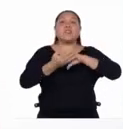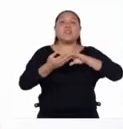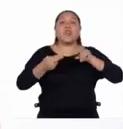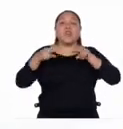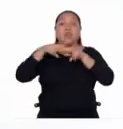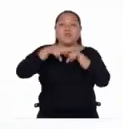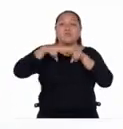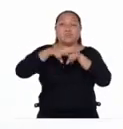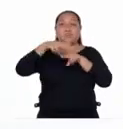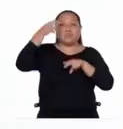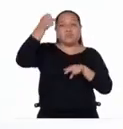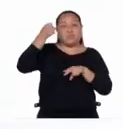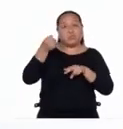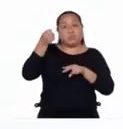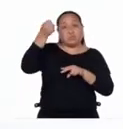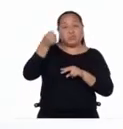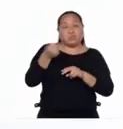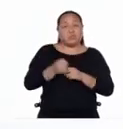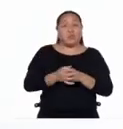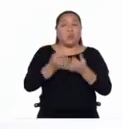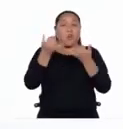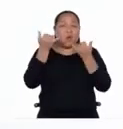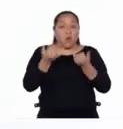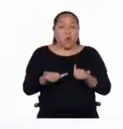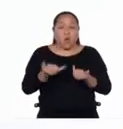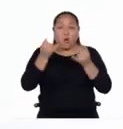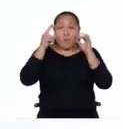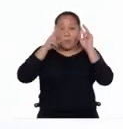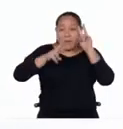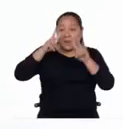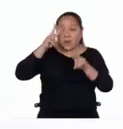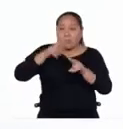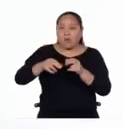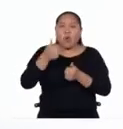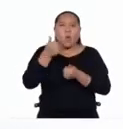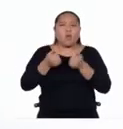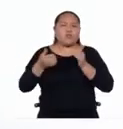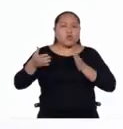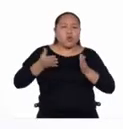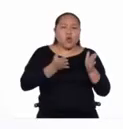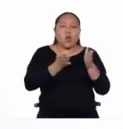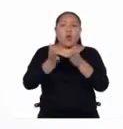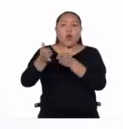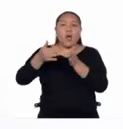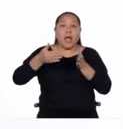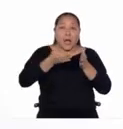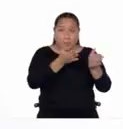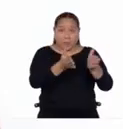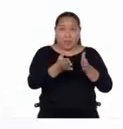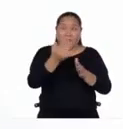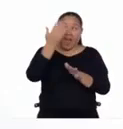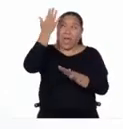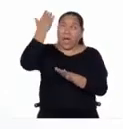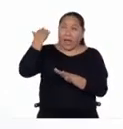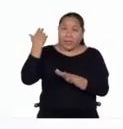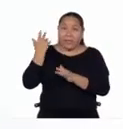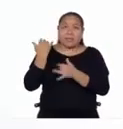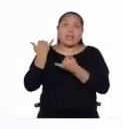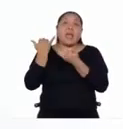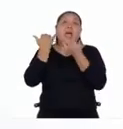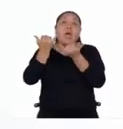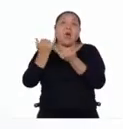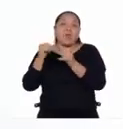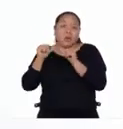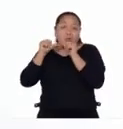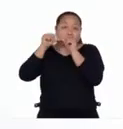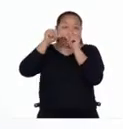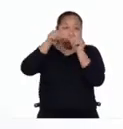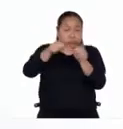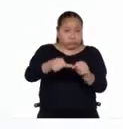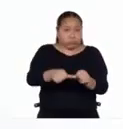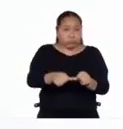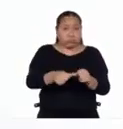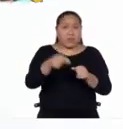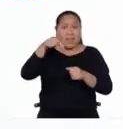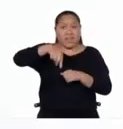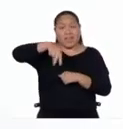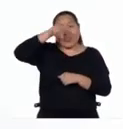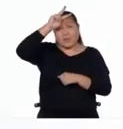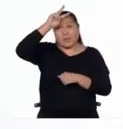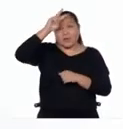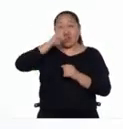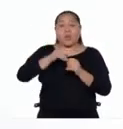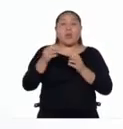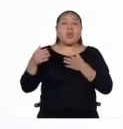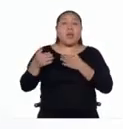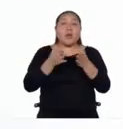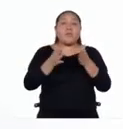ferrocarriles. Hoy repasaremos las rutas que existieron y existen hasta hoy en el Perú, las rutas del